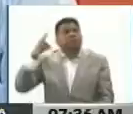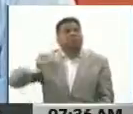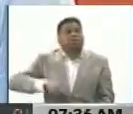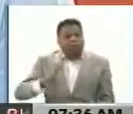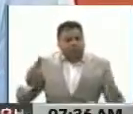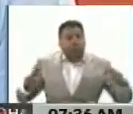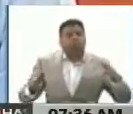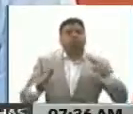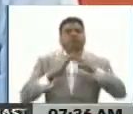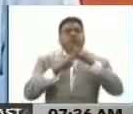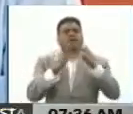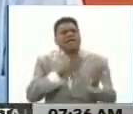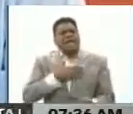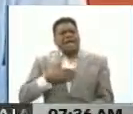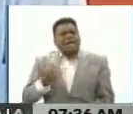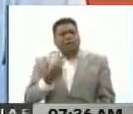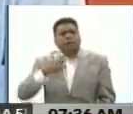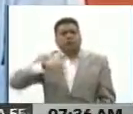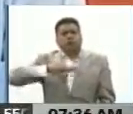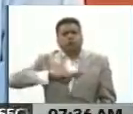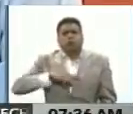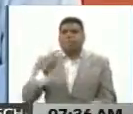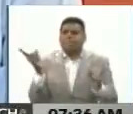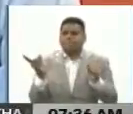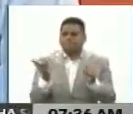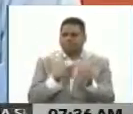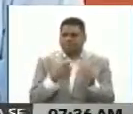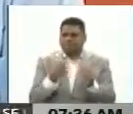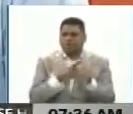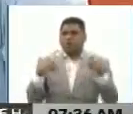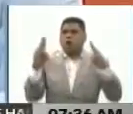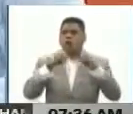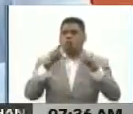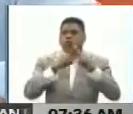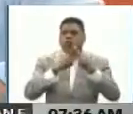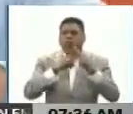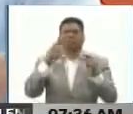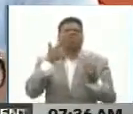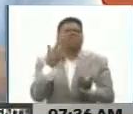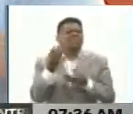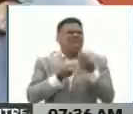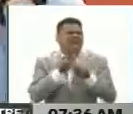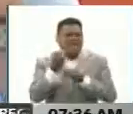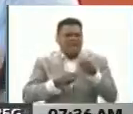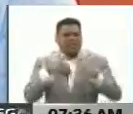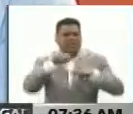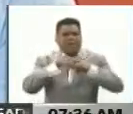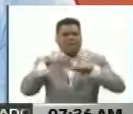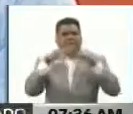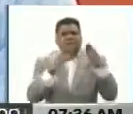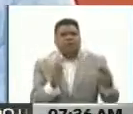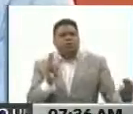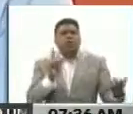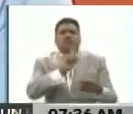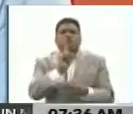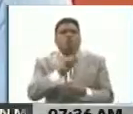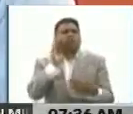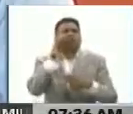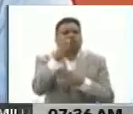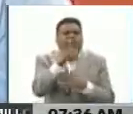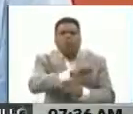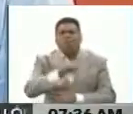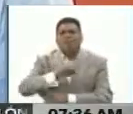¿qué queremos? Queremos en principio conocer lo que se está haciendo. No se trata de que el ministerio centralice o imponga la línea